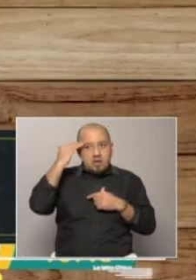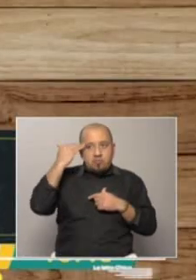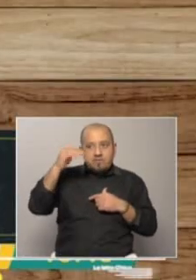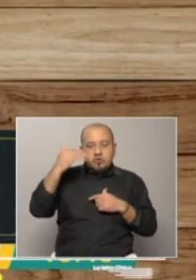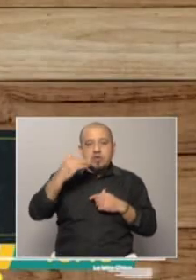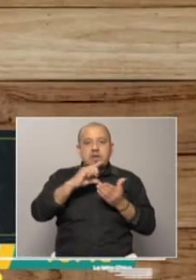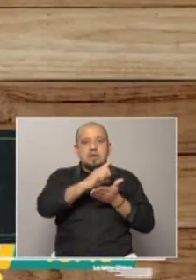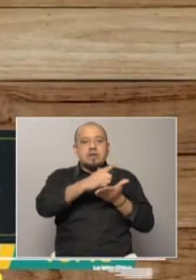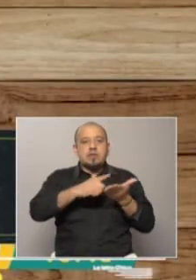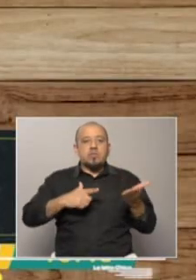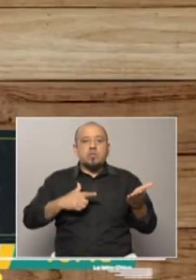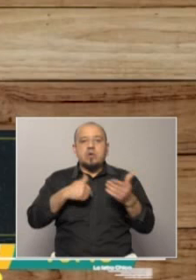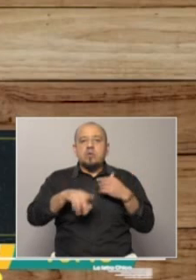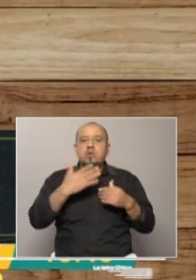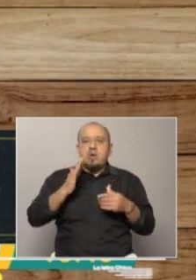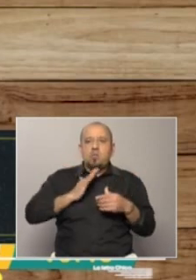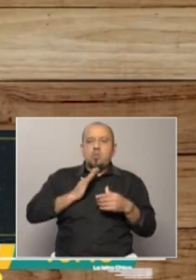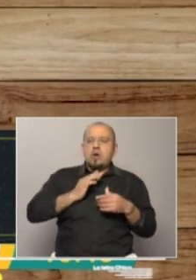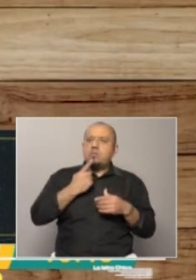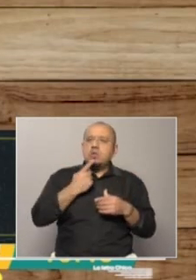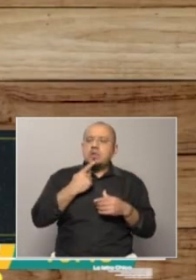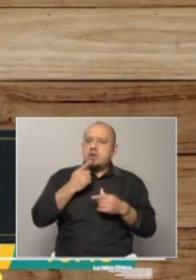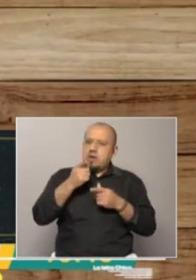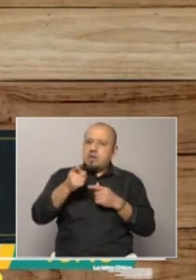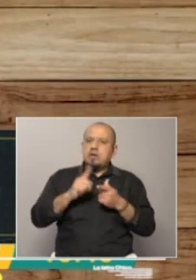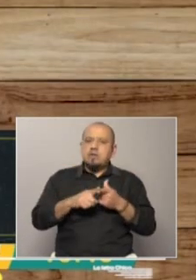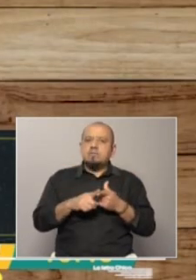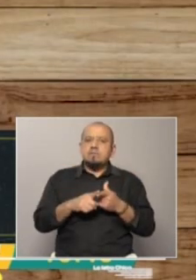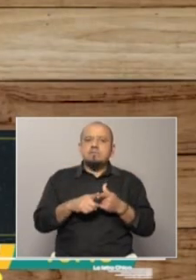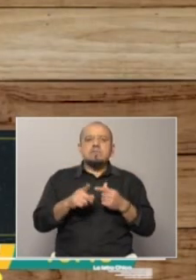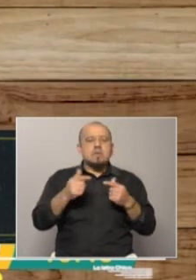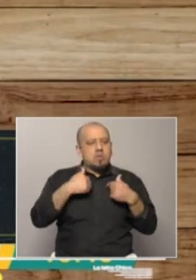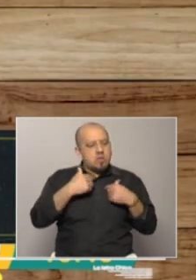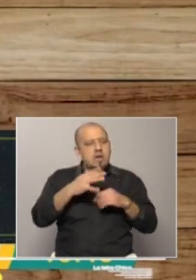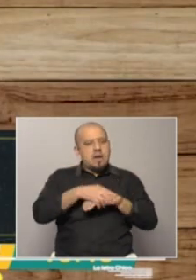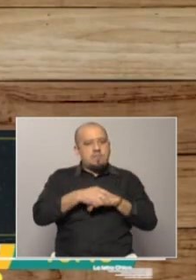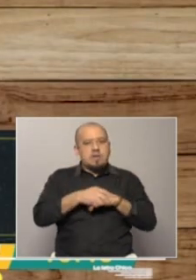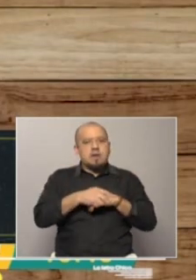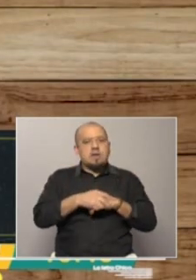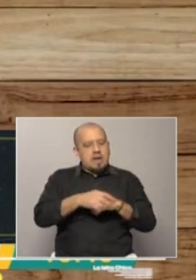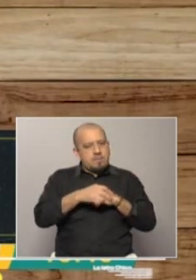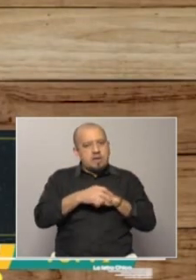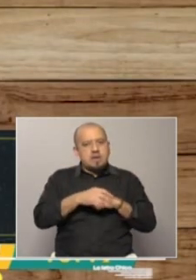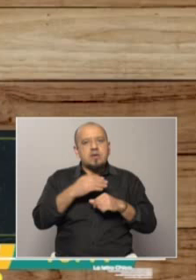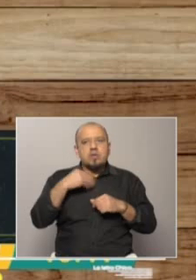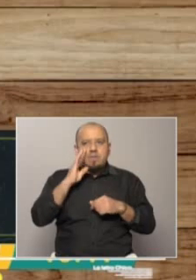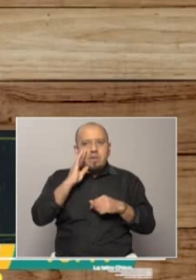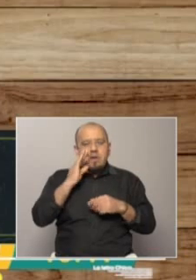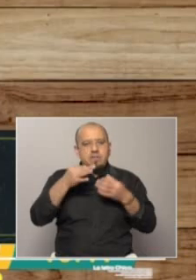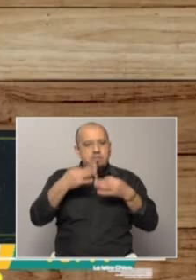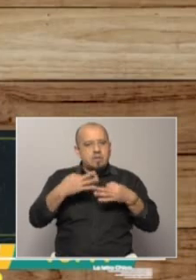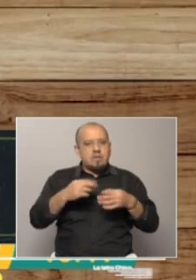literatura, una mujer política, una gran amiga y una gran madre,